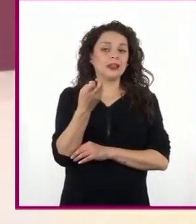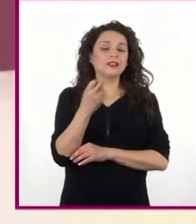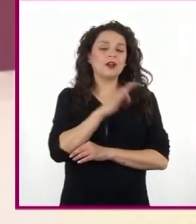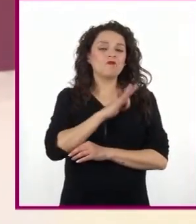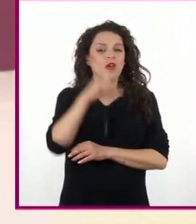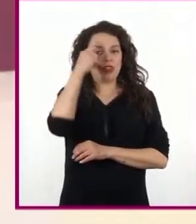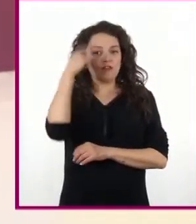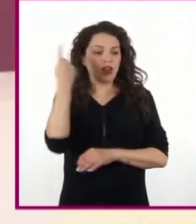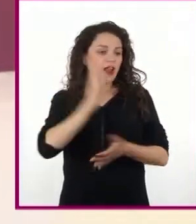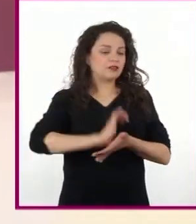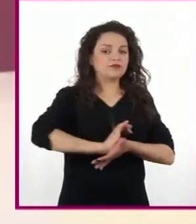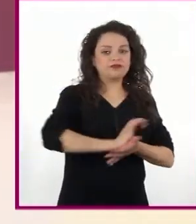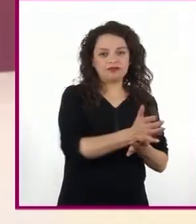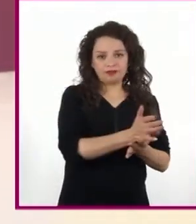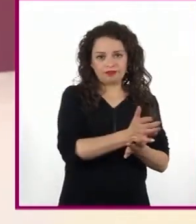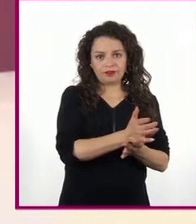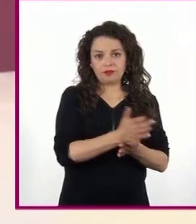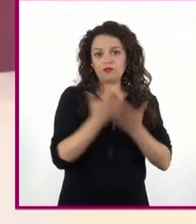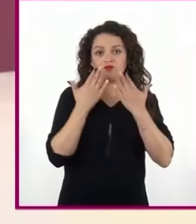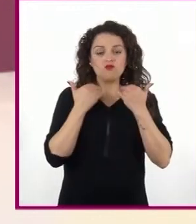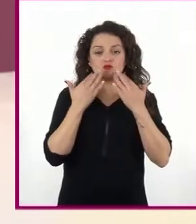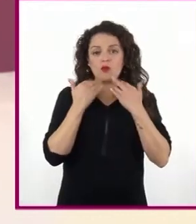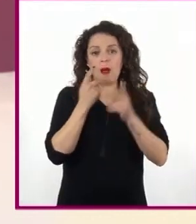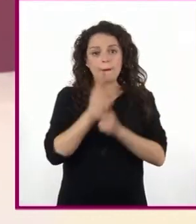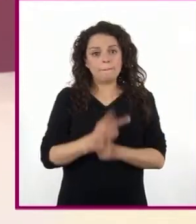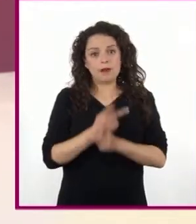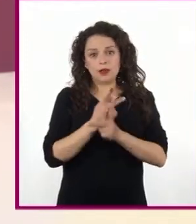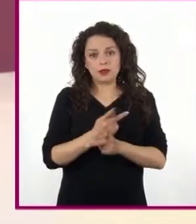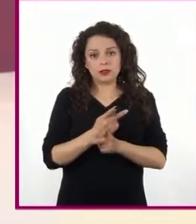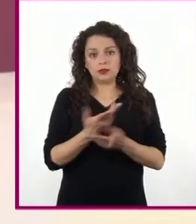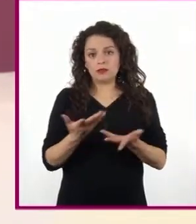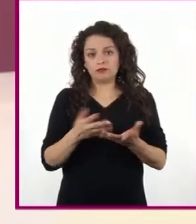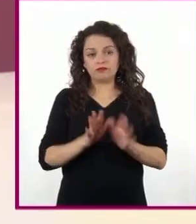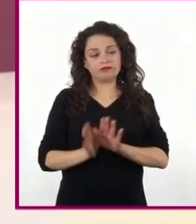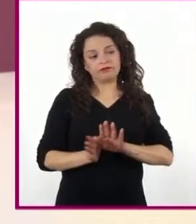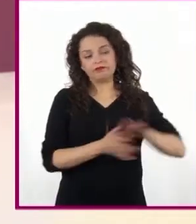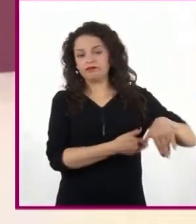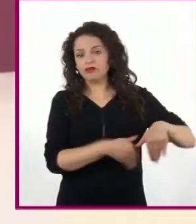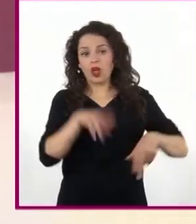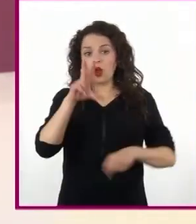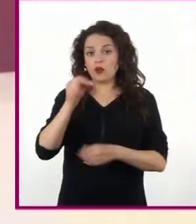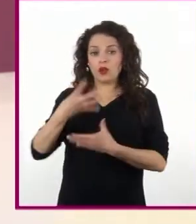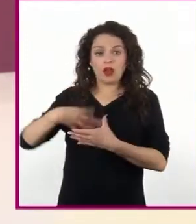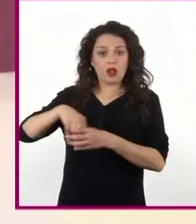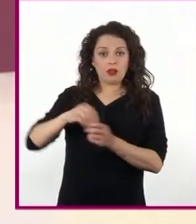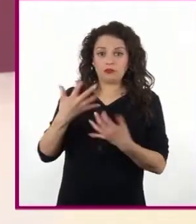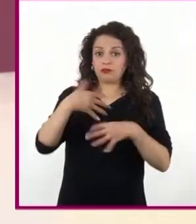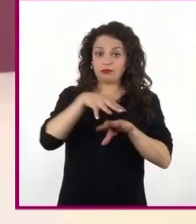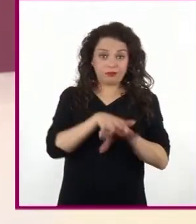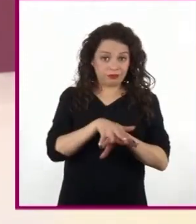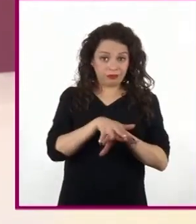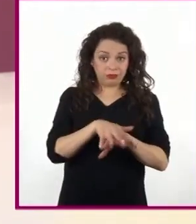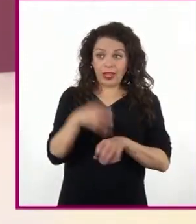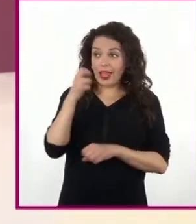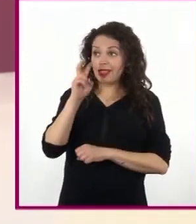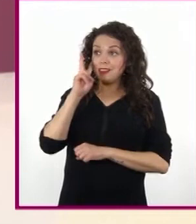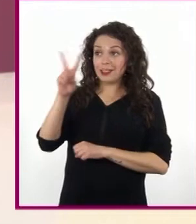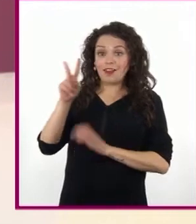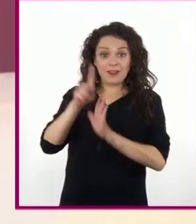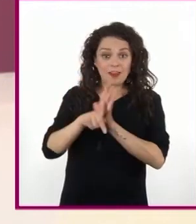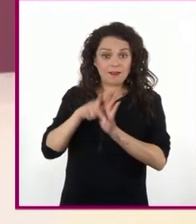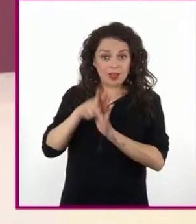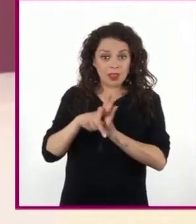y la falta de inclusión. Por infortunio, las situaciones que se mencionaron en el video no siempre resultan ajenas a